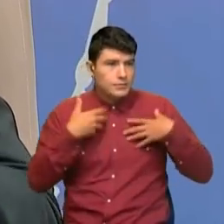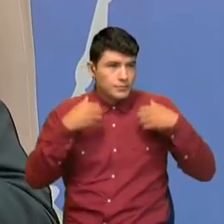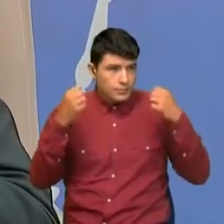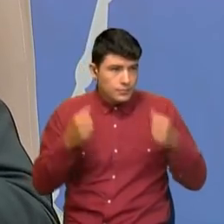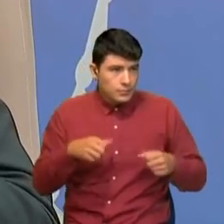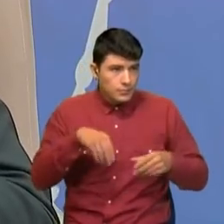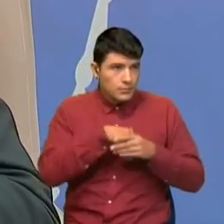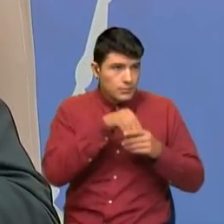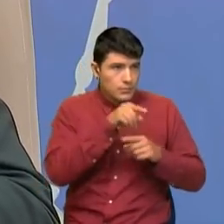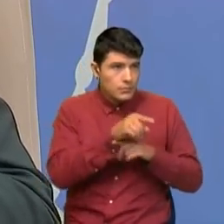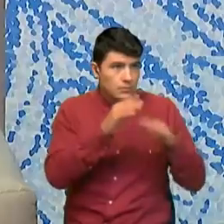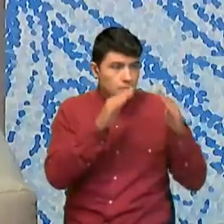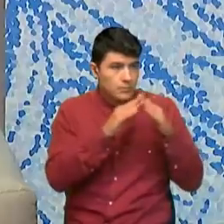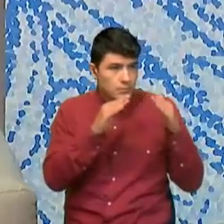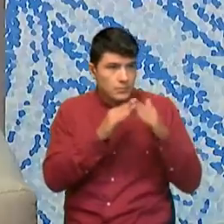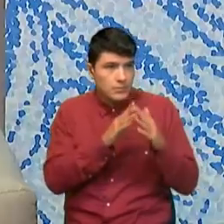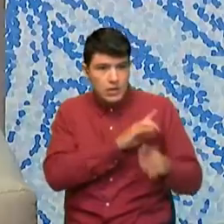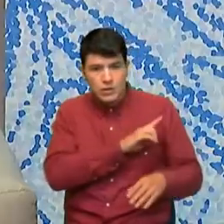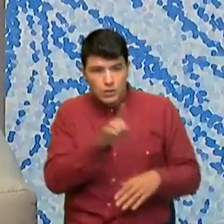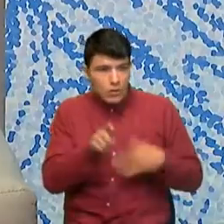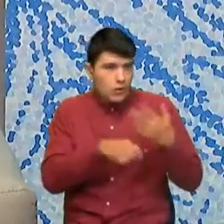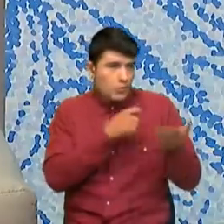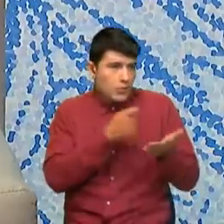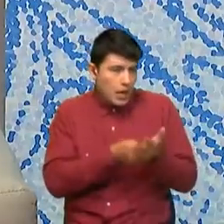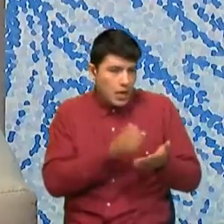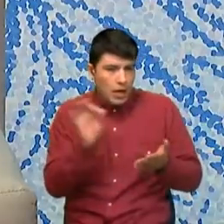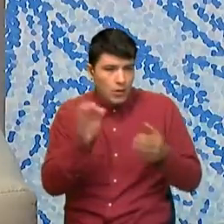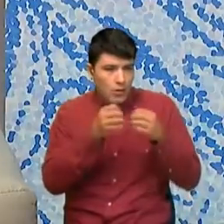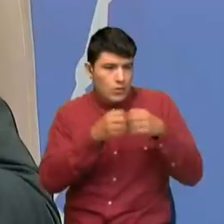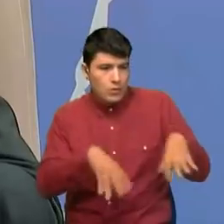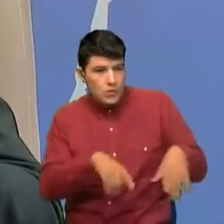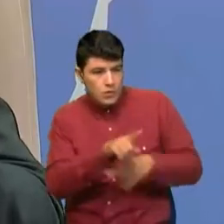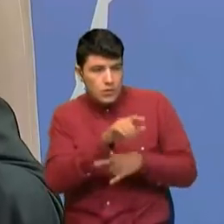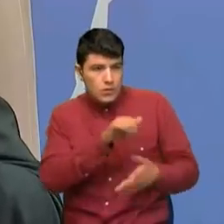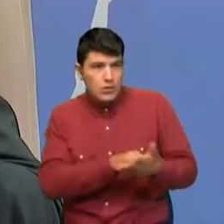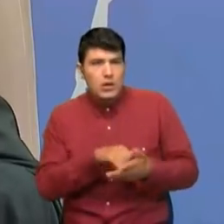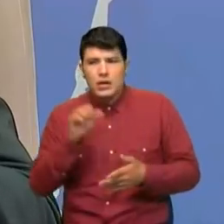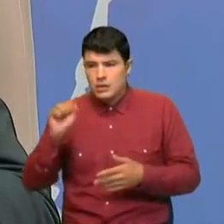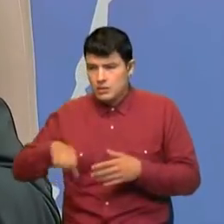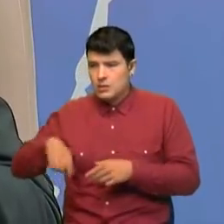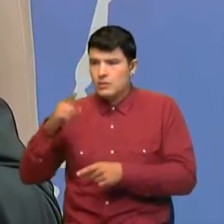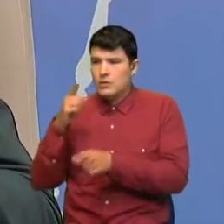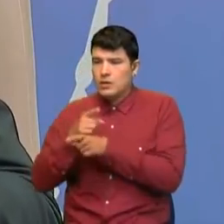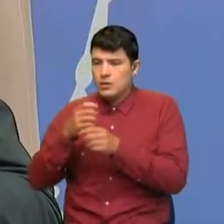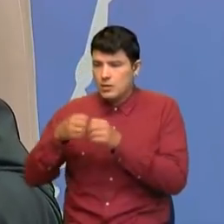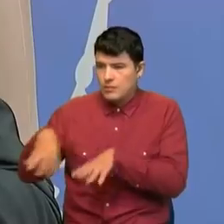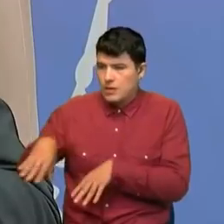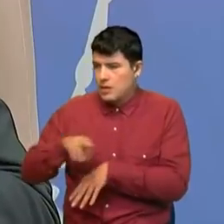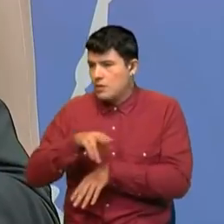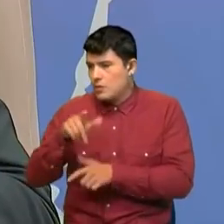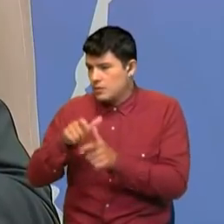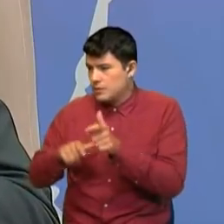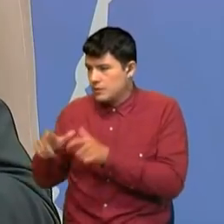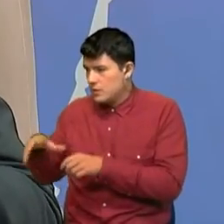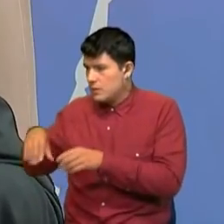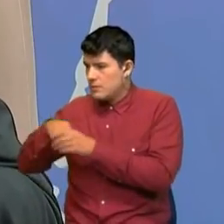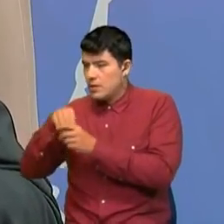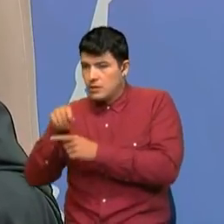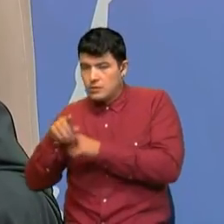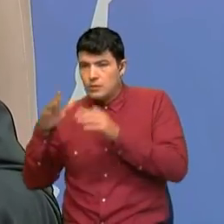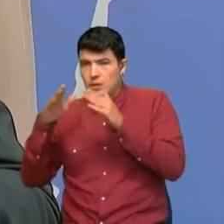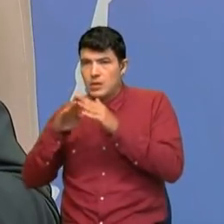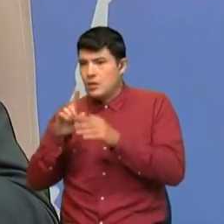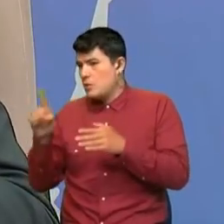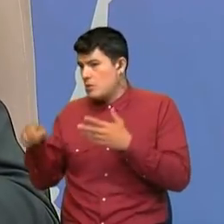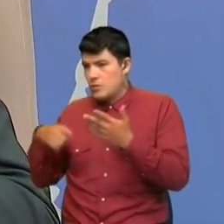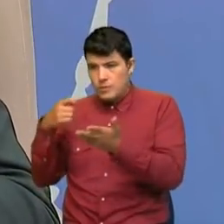dueños en claro, los bienes. Claro, no estuvieran pagando, ejemplo, lo tuvieran abandonado. Exacto, si abandonaran los bienes, llegaran otras personas a ocupar los bienes, no